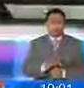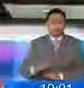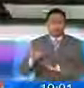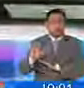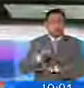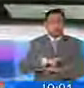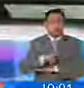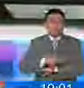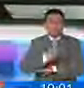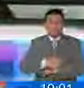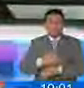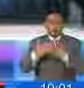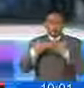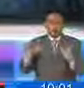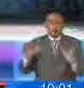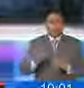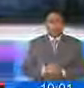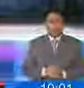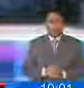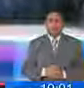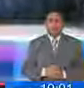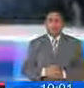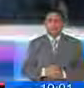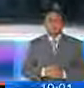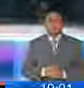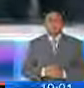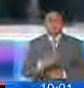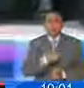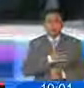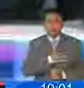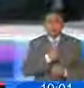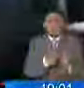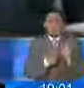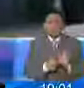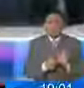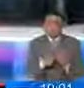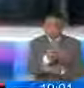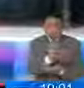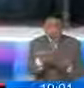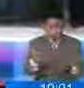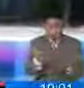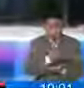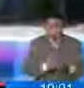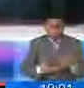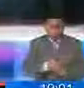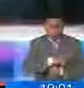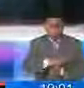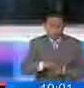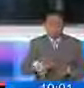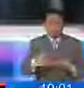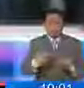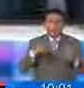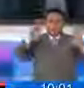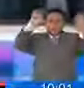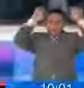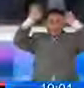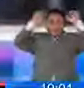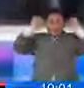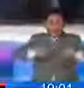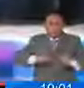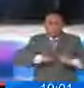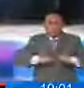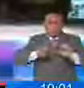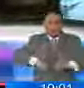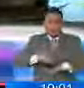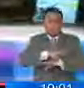de puertas abiertas. Que les voy a mostrar y les voy a compartir a ustedes algunos de los elementos estratégicos de la gestión que va a desarrollar la